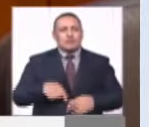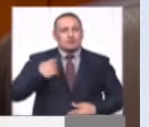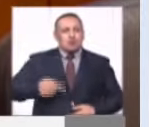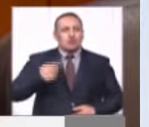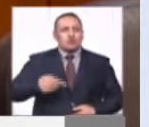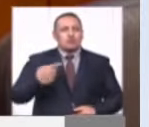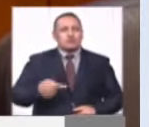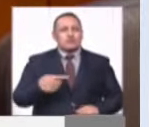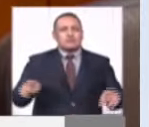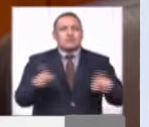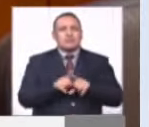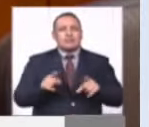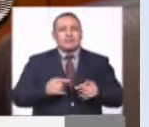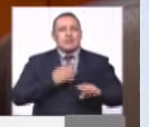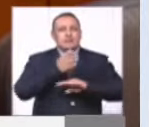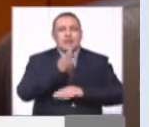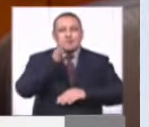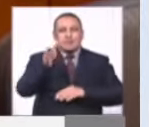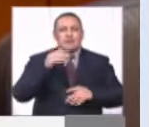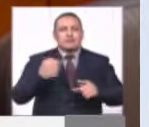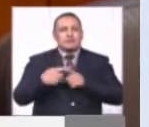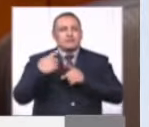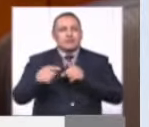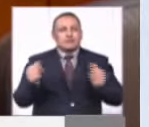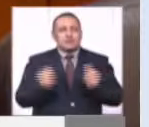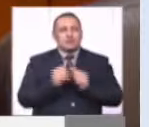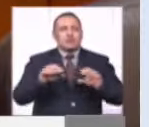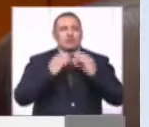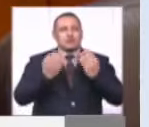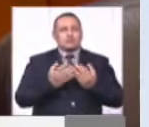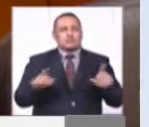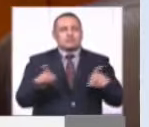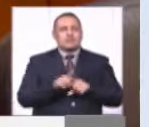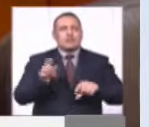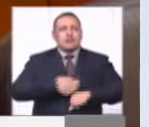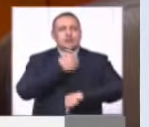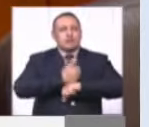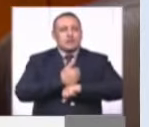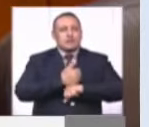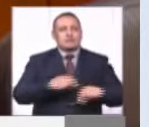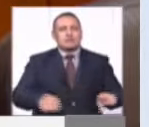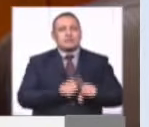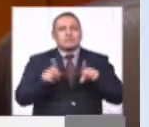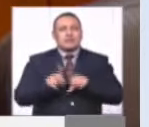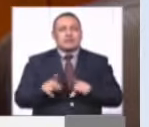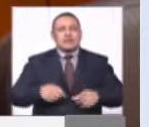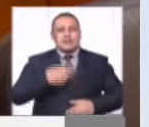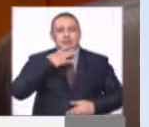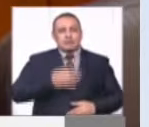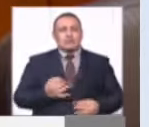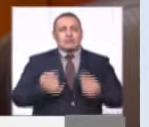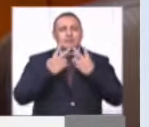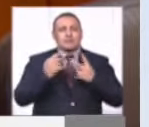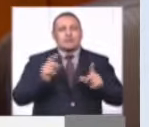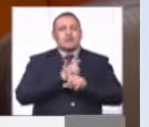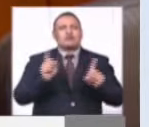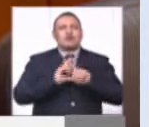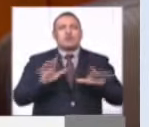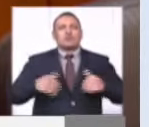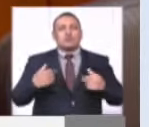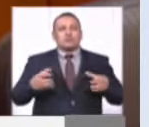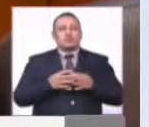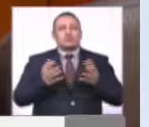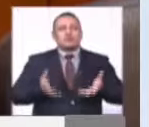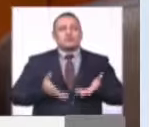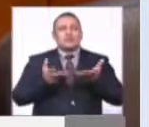día toca las puertas de cada uno de los congresistas y de las autoridades, y la verdad que no podemos nosotros